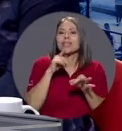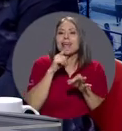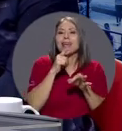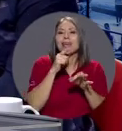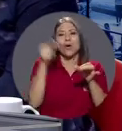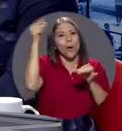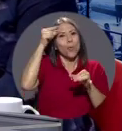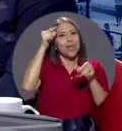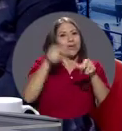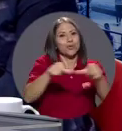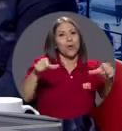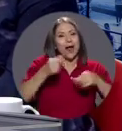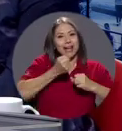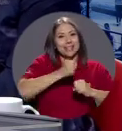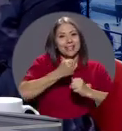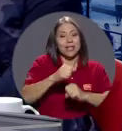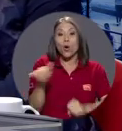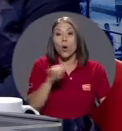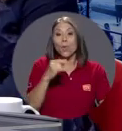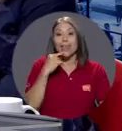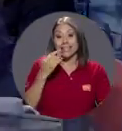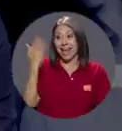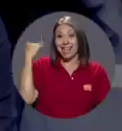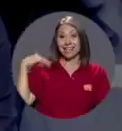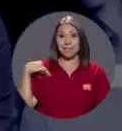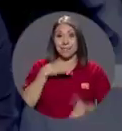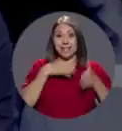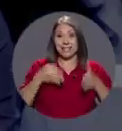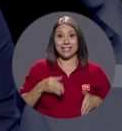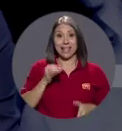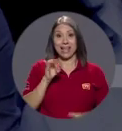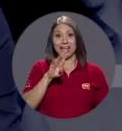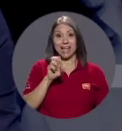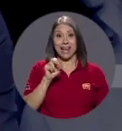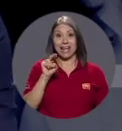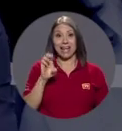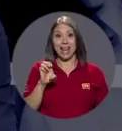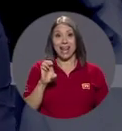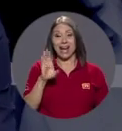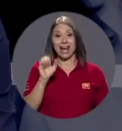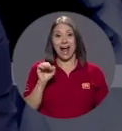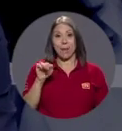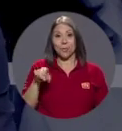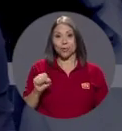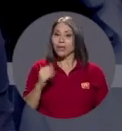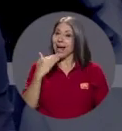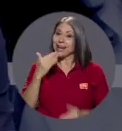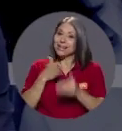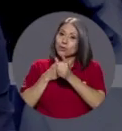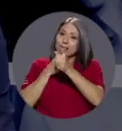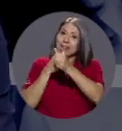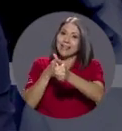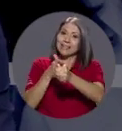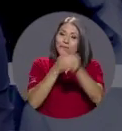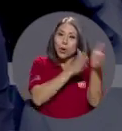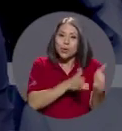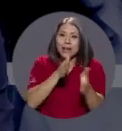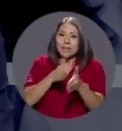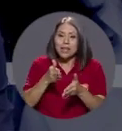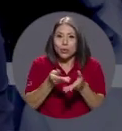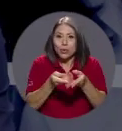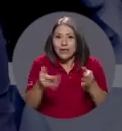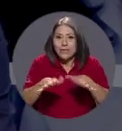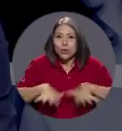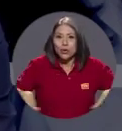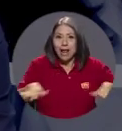aliados de entrada son los gobiernos locales. Como decía doña Irene Campos, a quien agradezco su liderazgo en toda la parte de ordenamiento